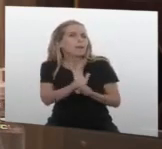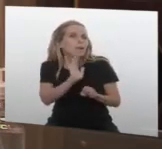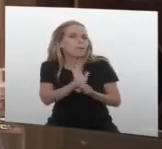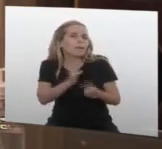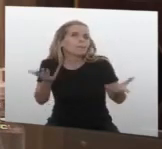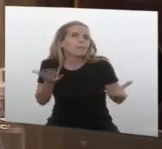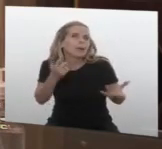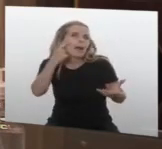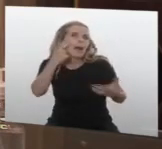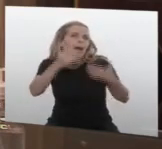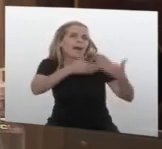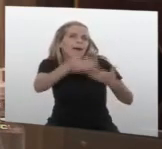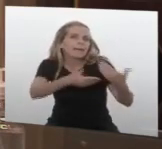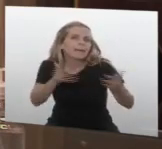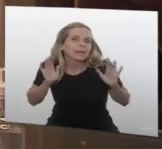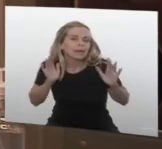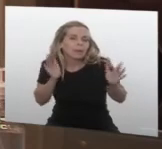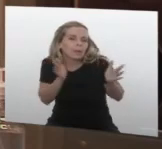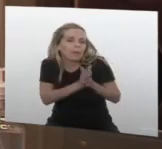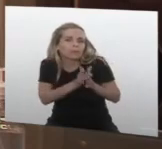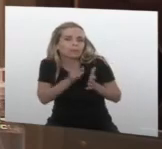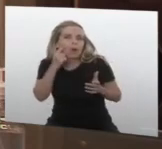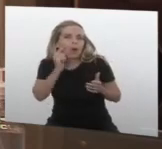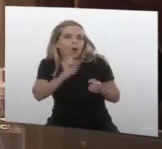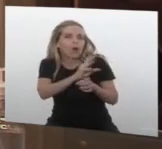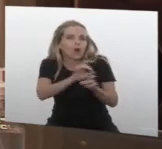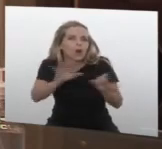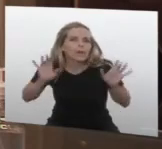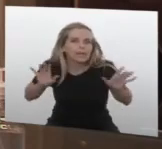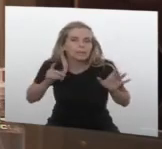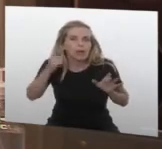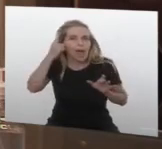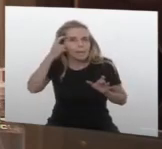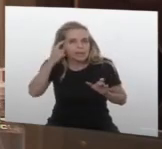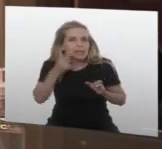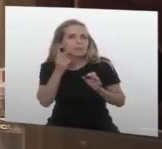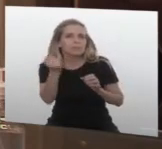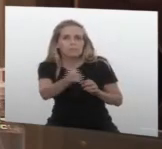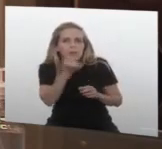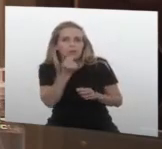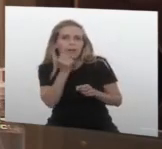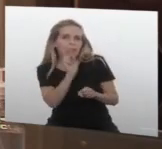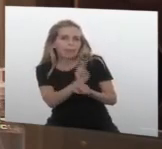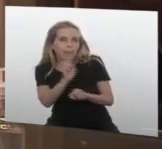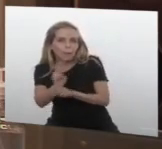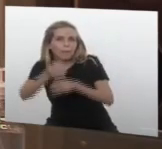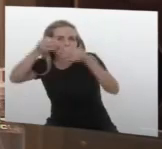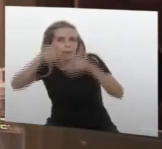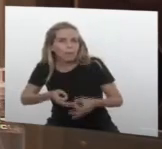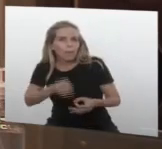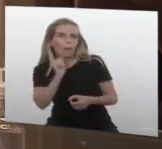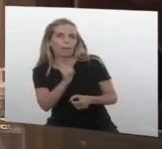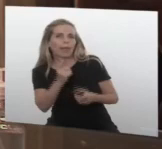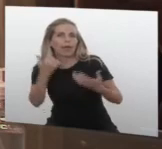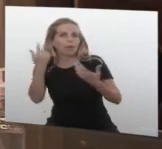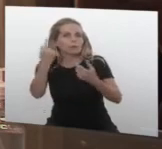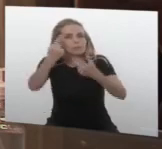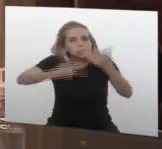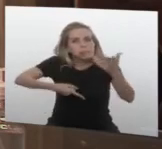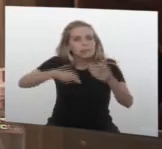hacen, no sucede, y bueno, va a volver las medidas que tengan que volver. Ese es